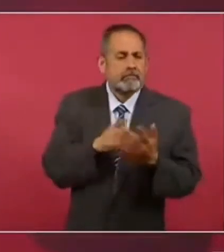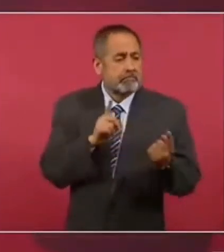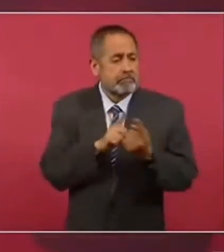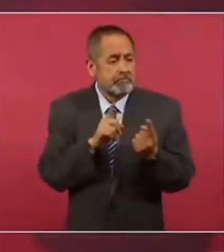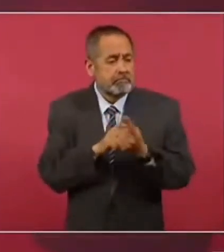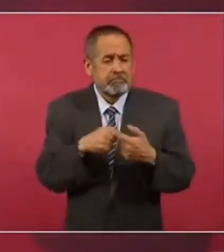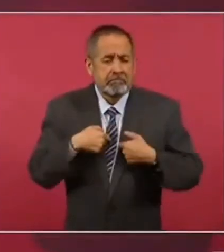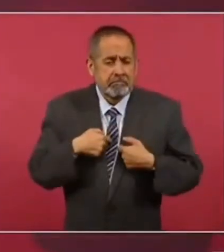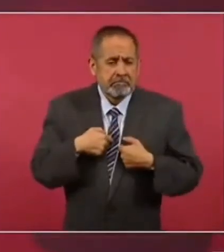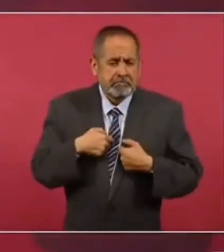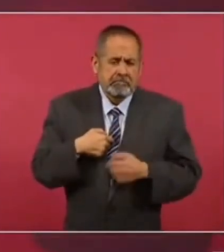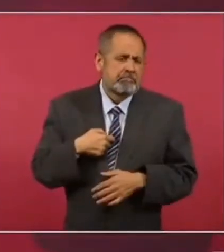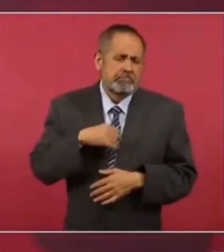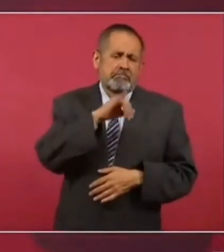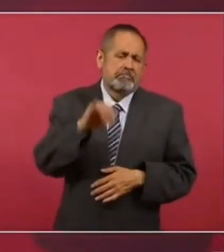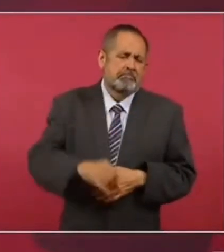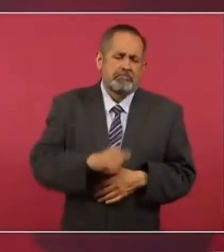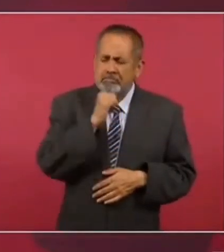Nunca.